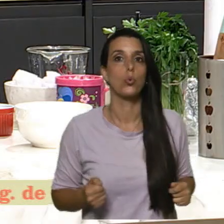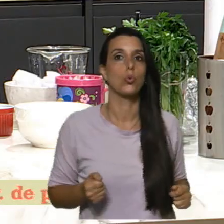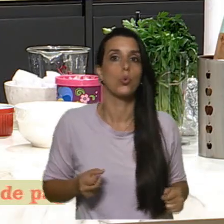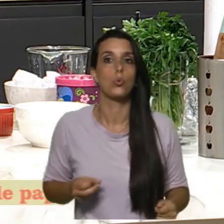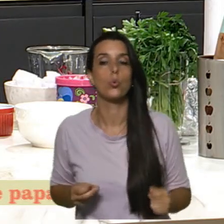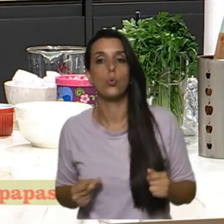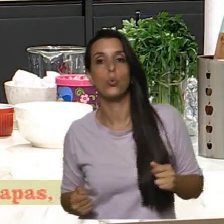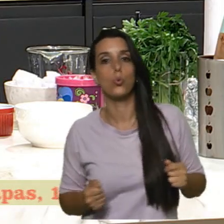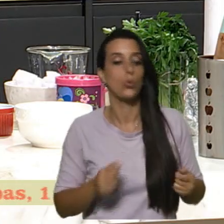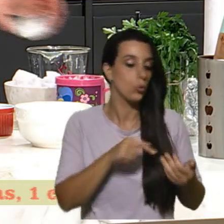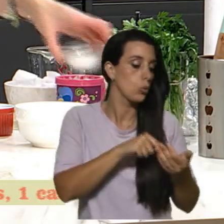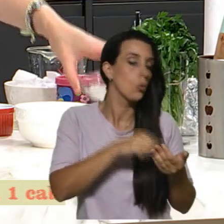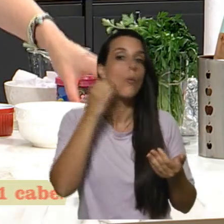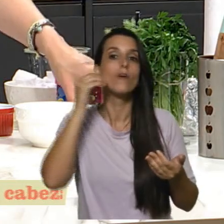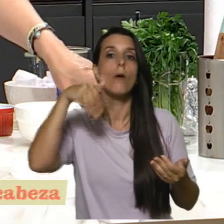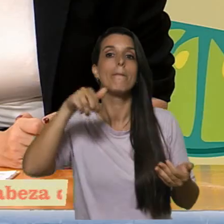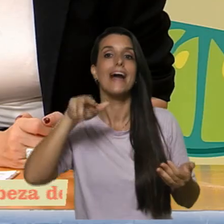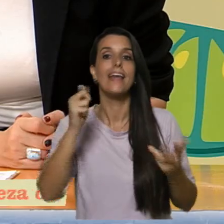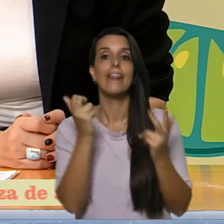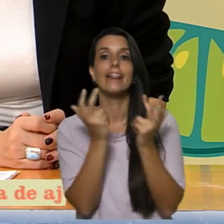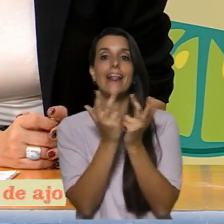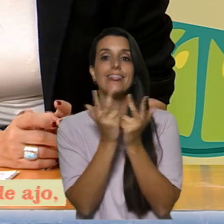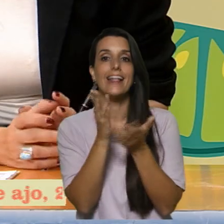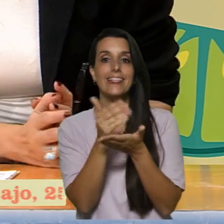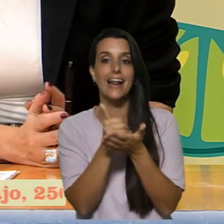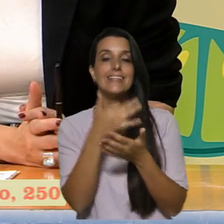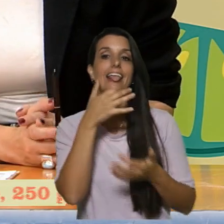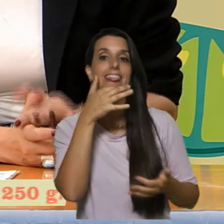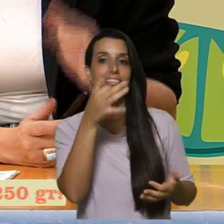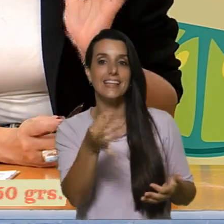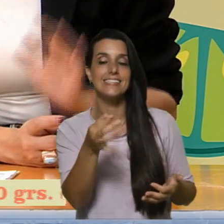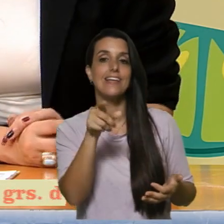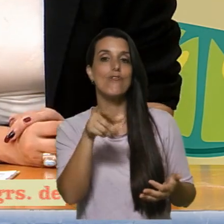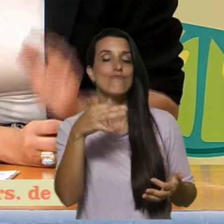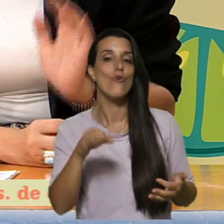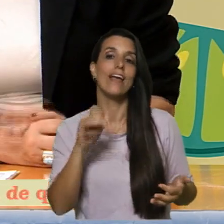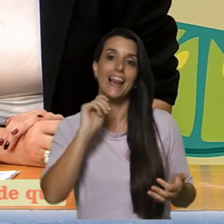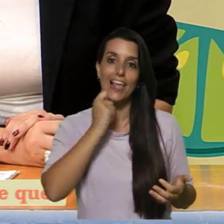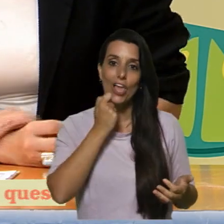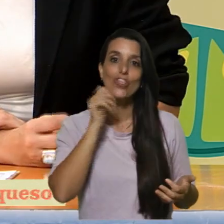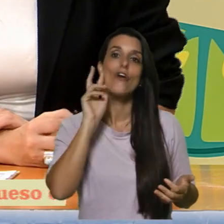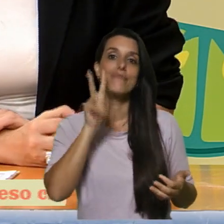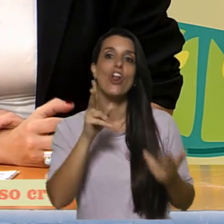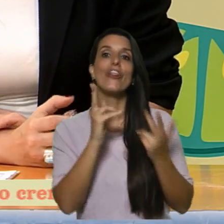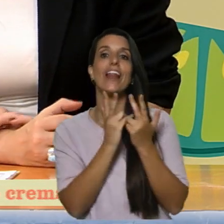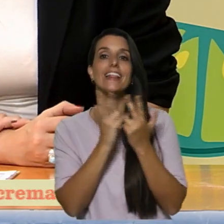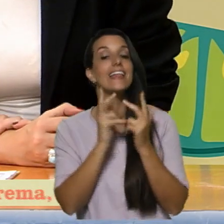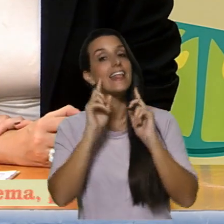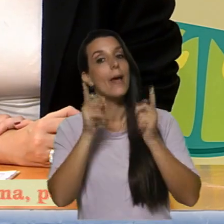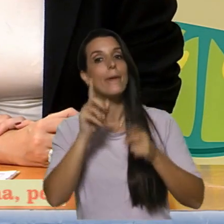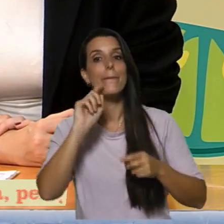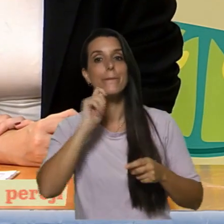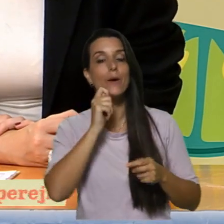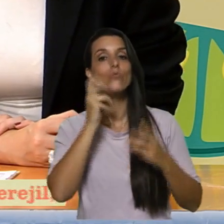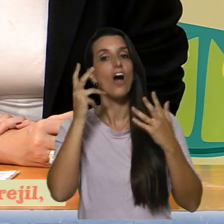Le mandamos un beso grande a María de 33, que nos dice que son muy agradables, los miro desde 33 y también me gusta